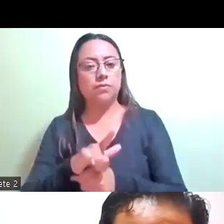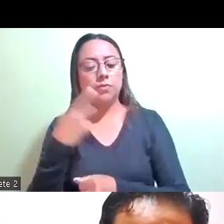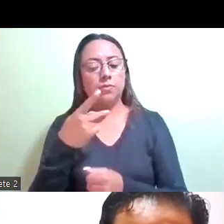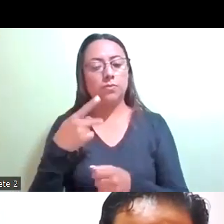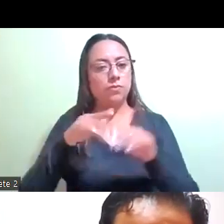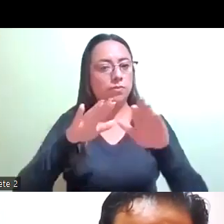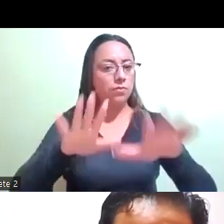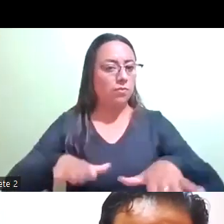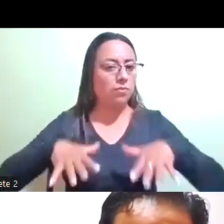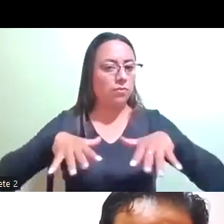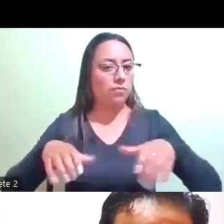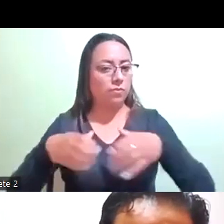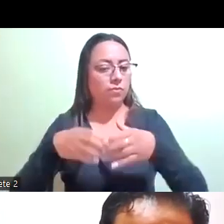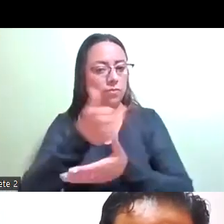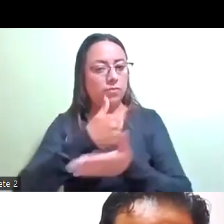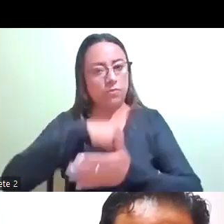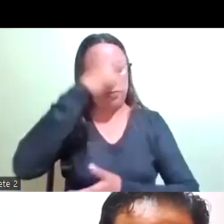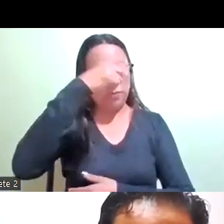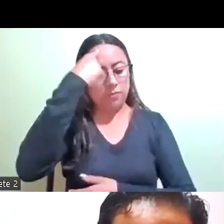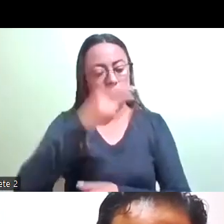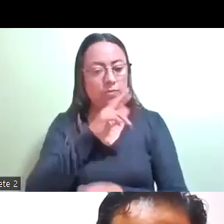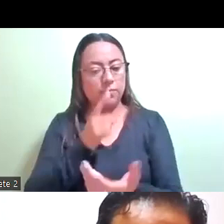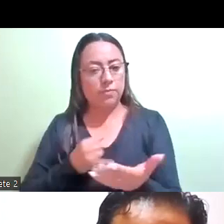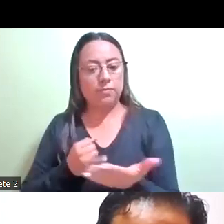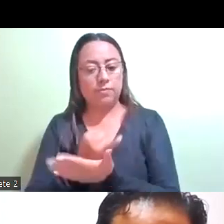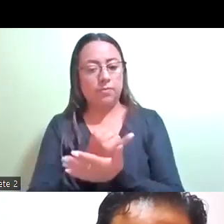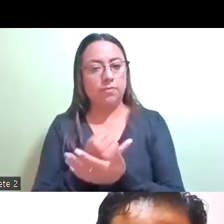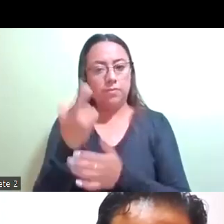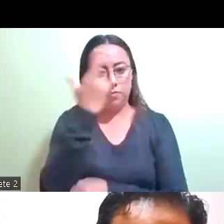el objeto de dar cumplimiento a la resolución recaída del recurso de revisión